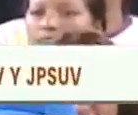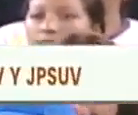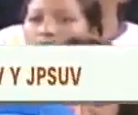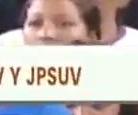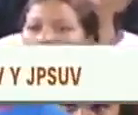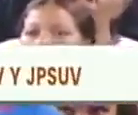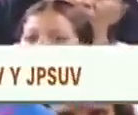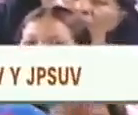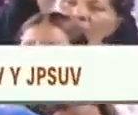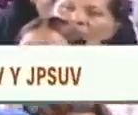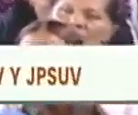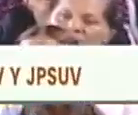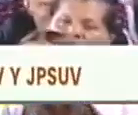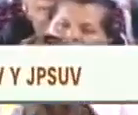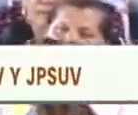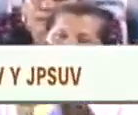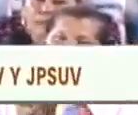lealtad.